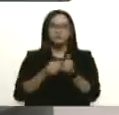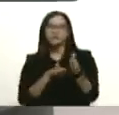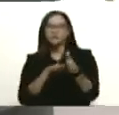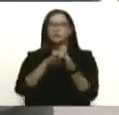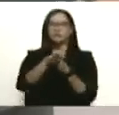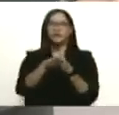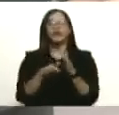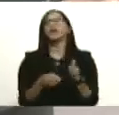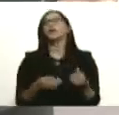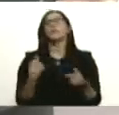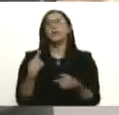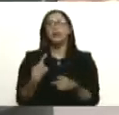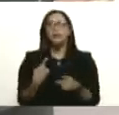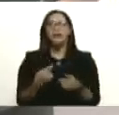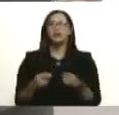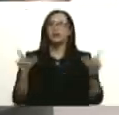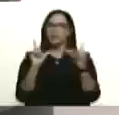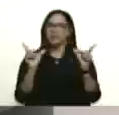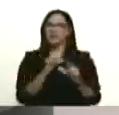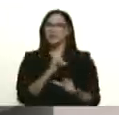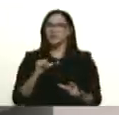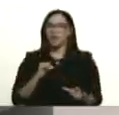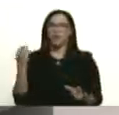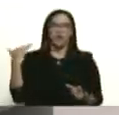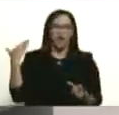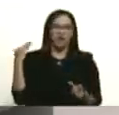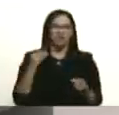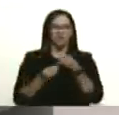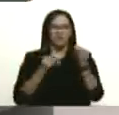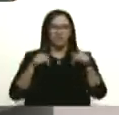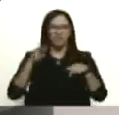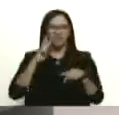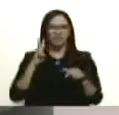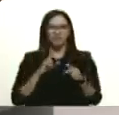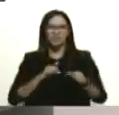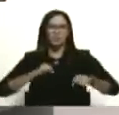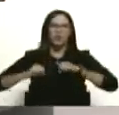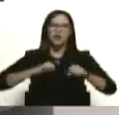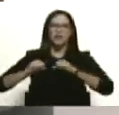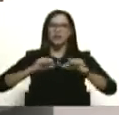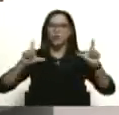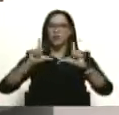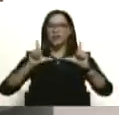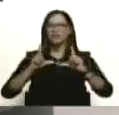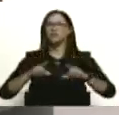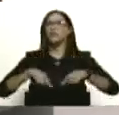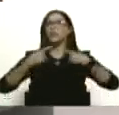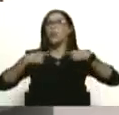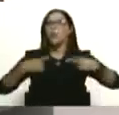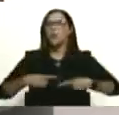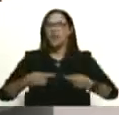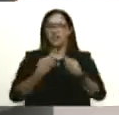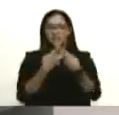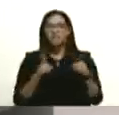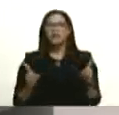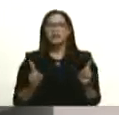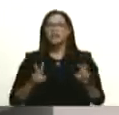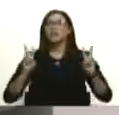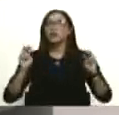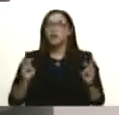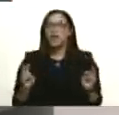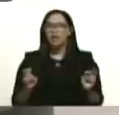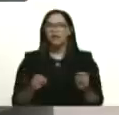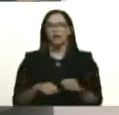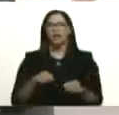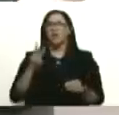en la época todavía de los medios tradicionales, cuando se generó aquí en Venezuela ese enorme movimiento de comunicación popular y alternativa, cuando se creó Vive